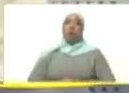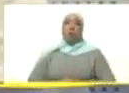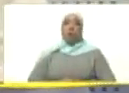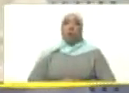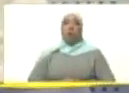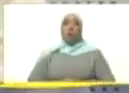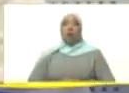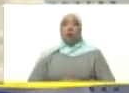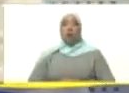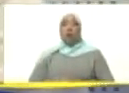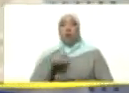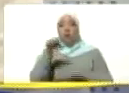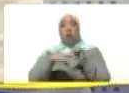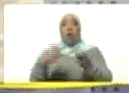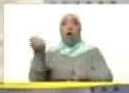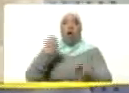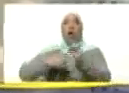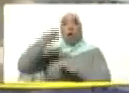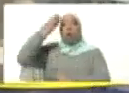Las agresiones contra Cuba,